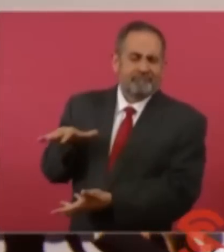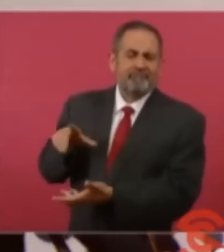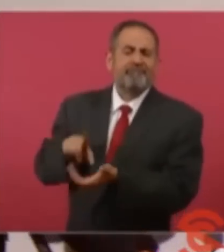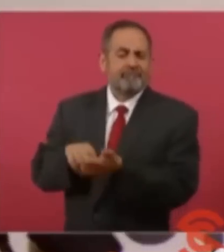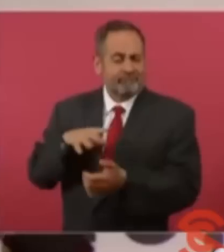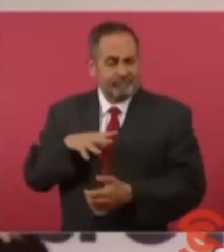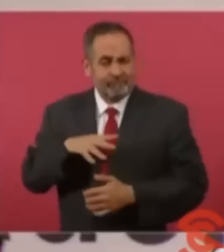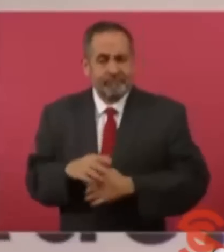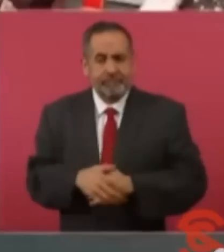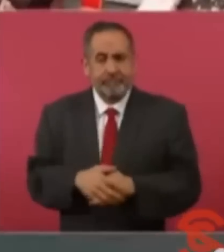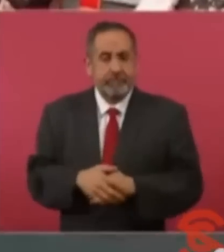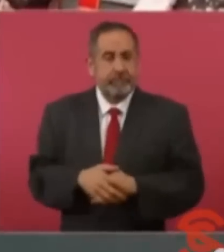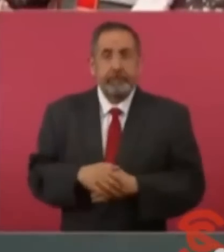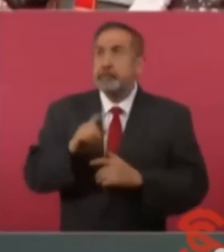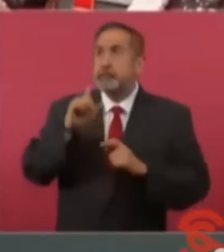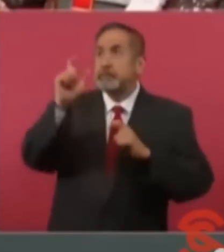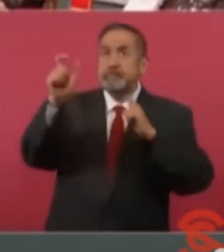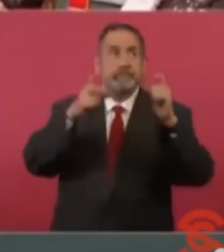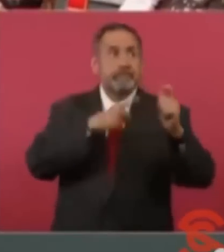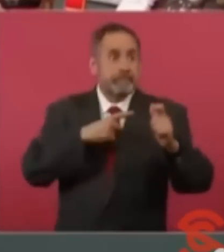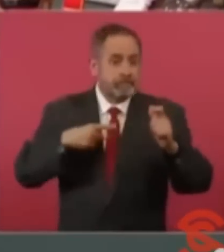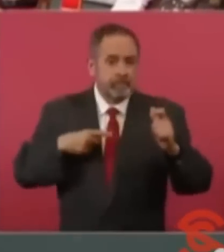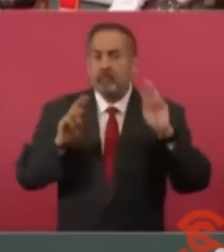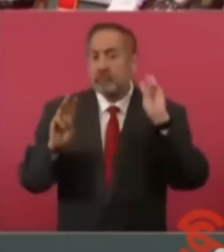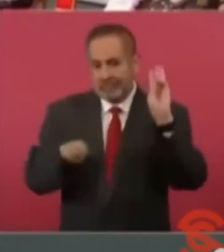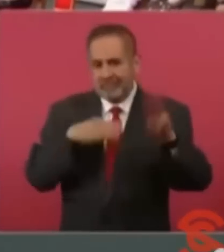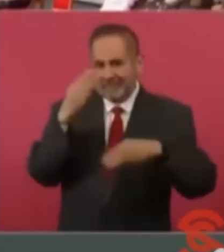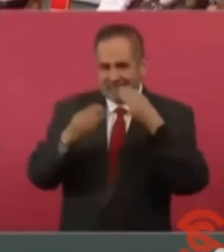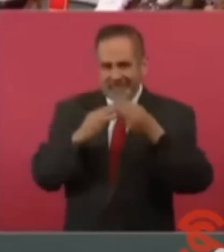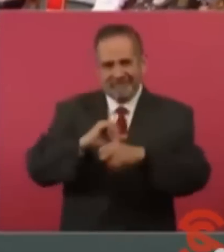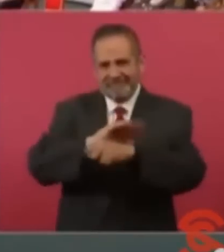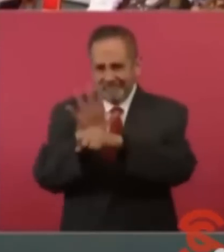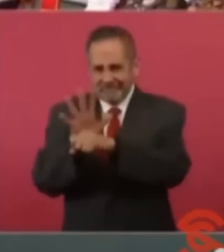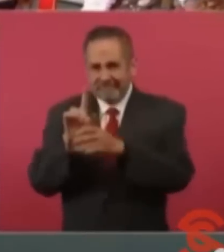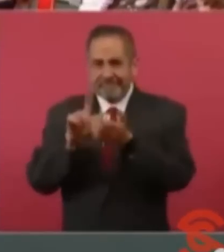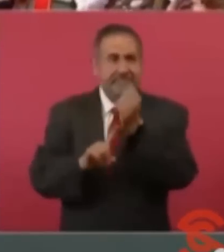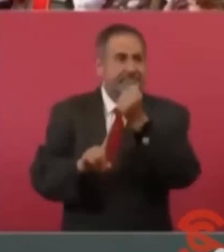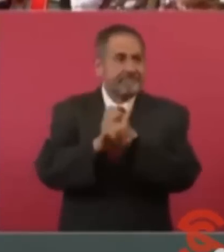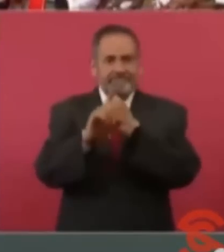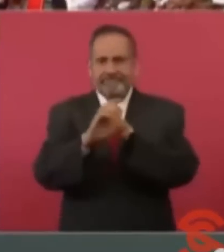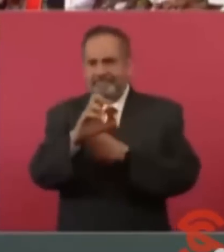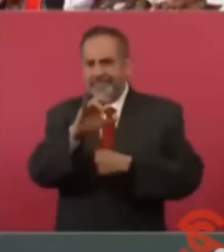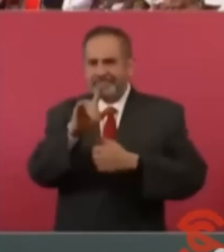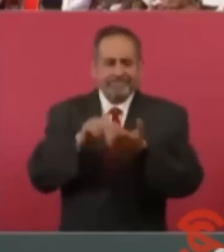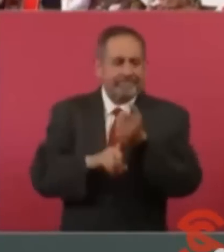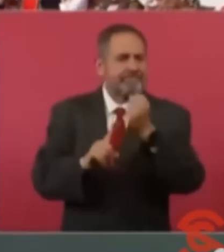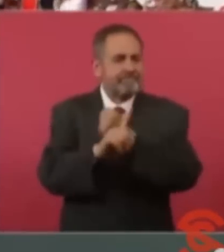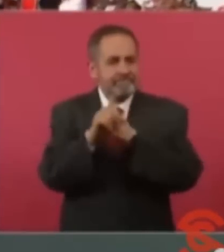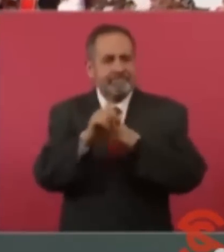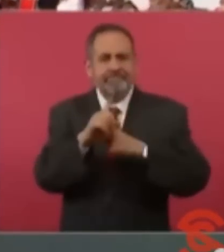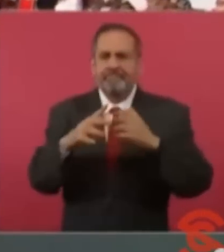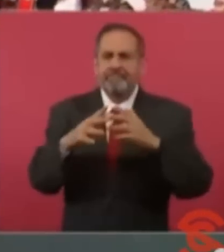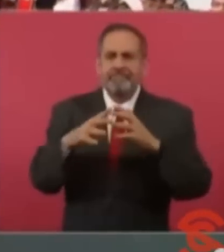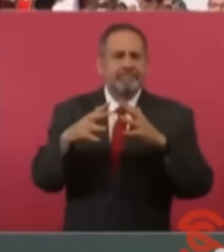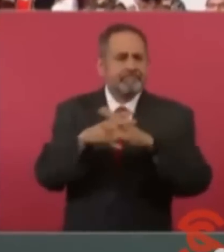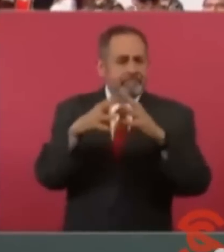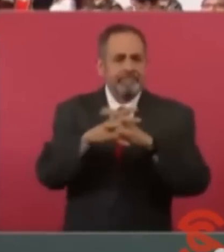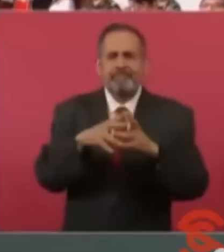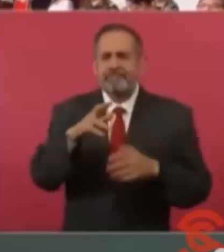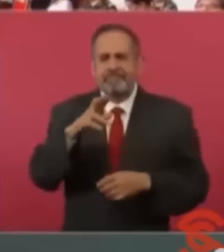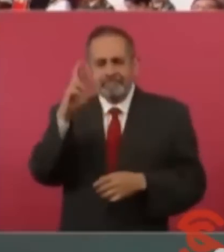La deuda pública, a pesar de la crisis mundial por la pandemia y la guerra en